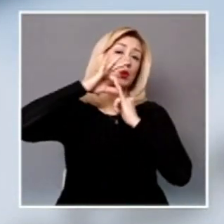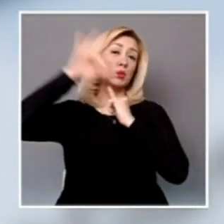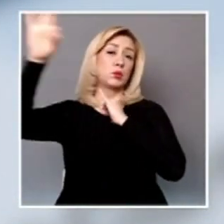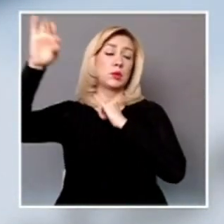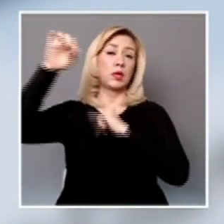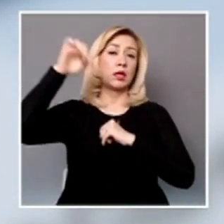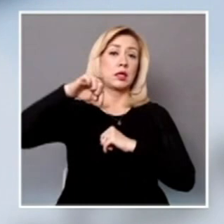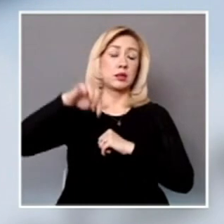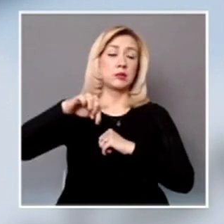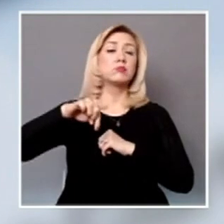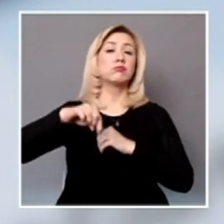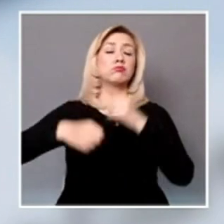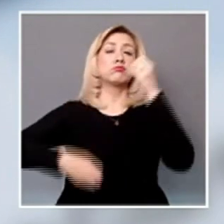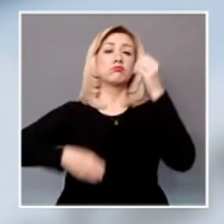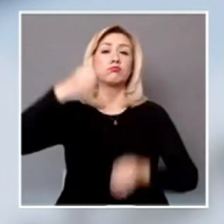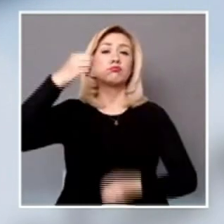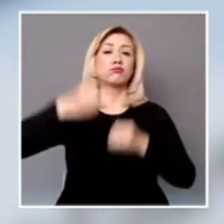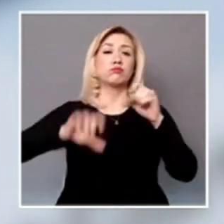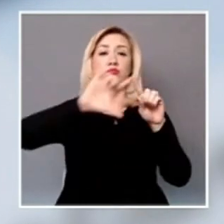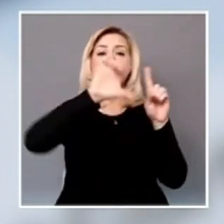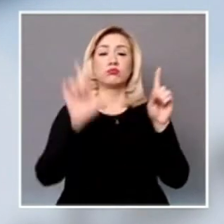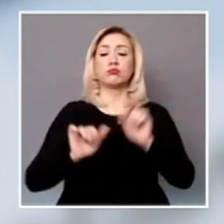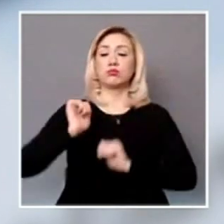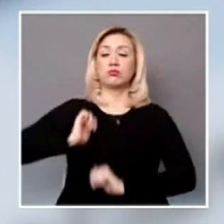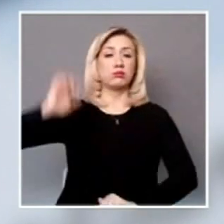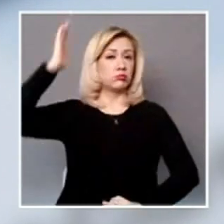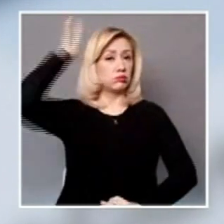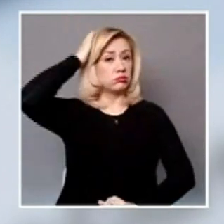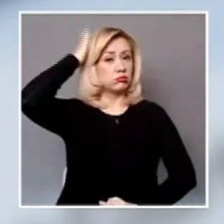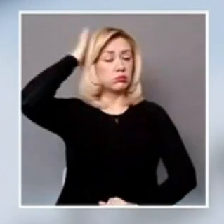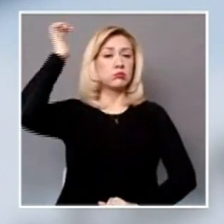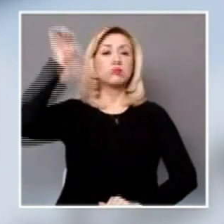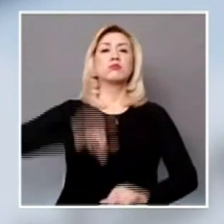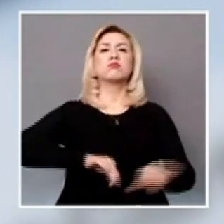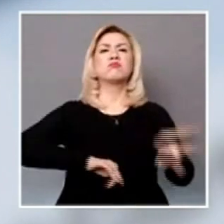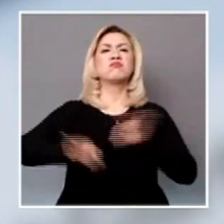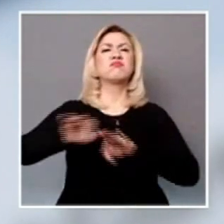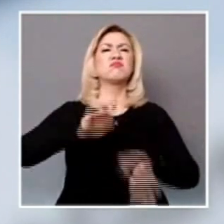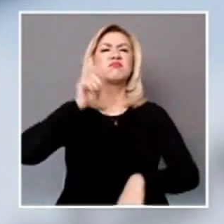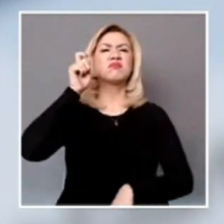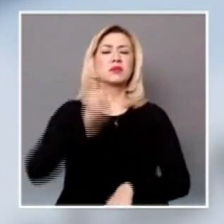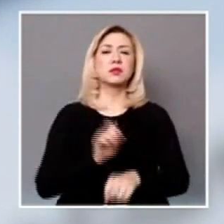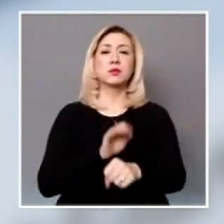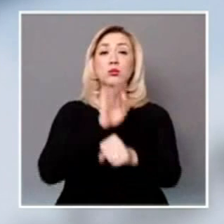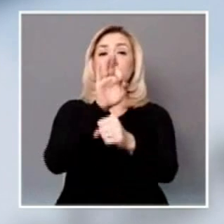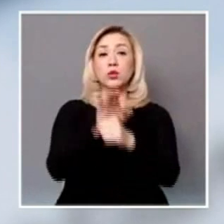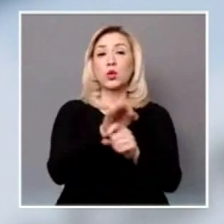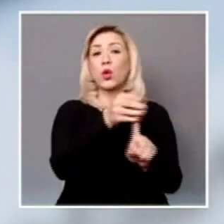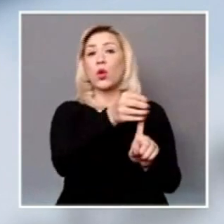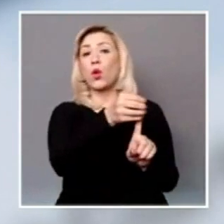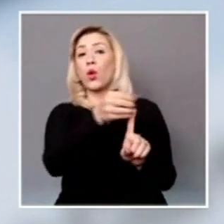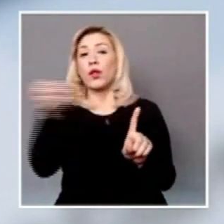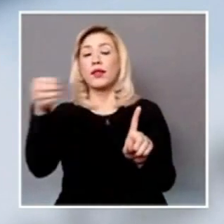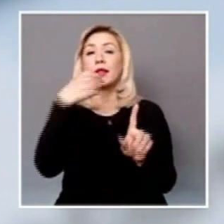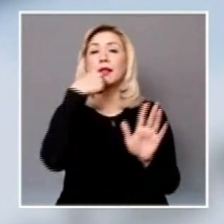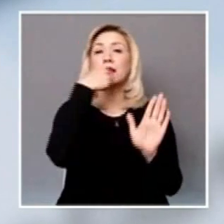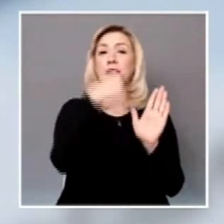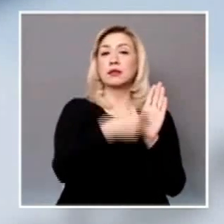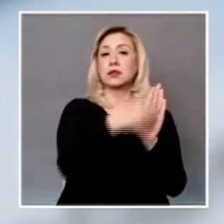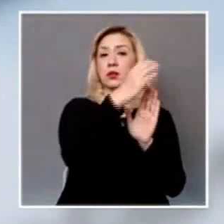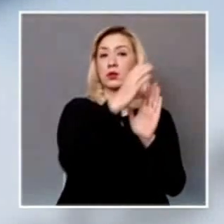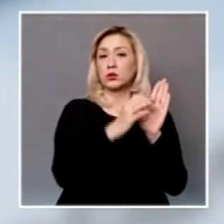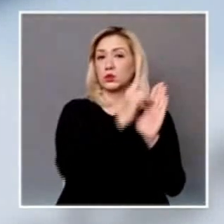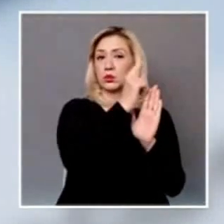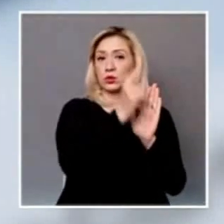de la Federación. La función primordial del máximo tribunal es proteger el orden establecido por la Constitución mediante